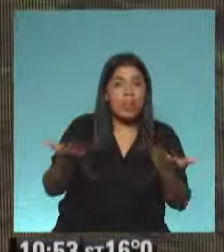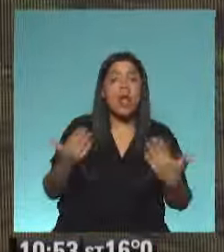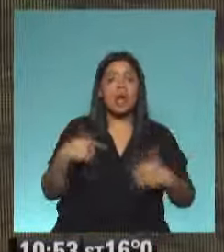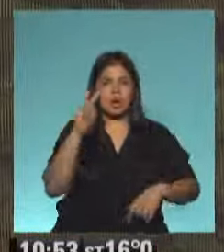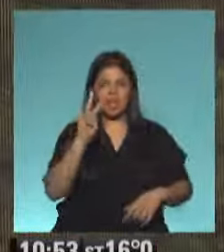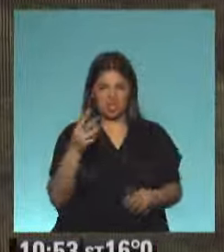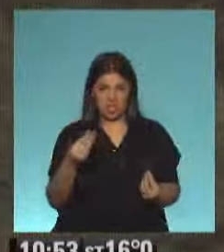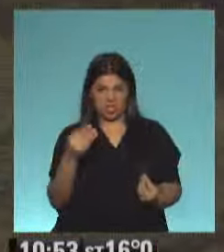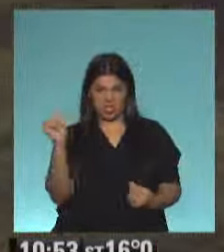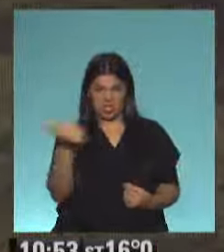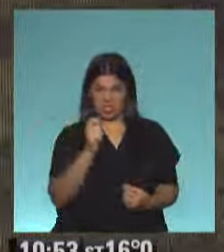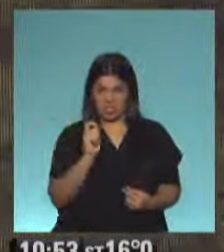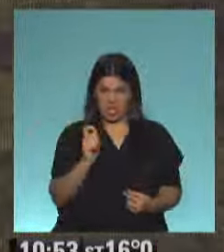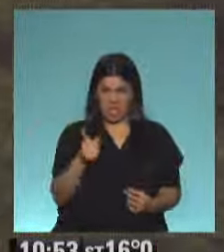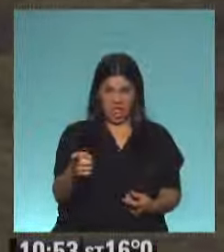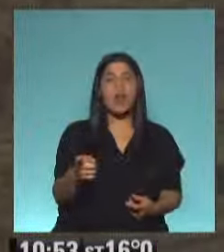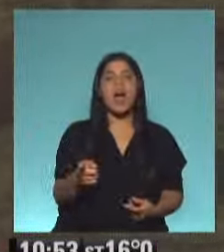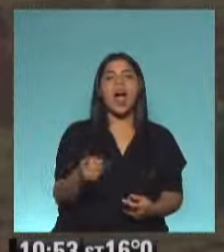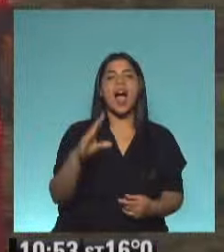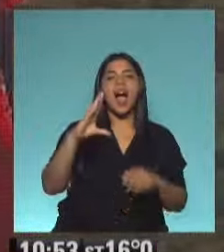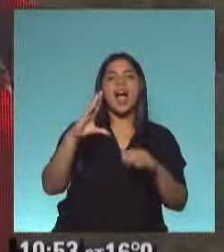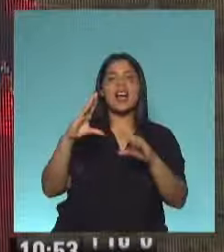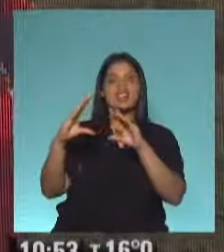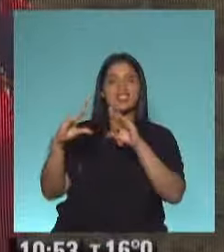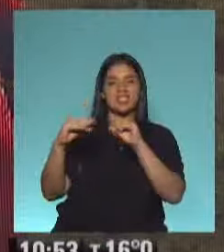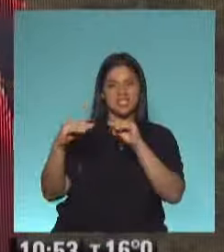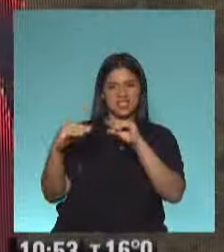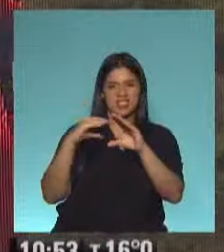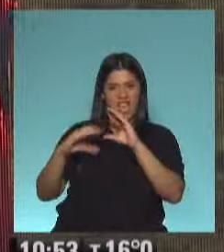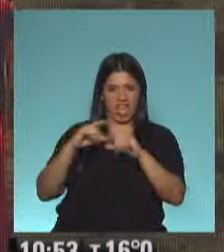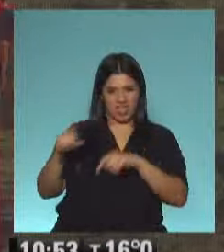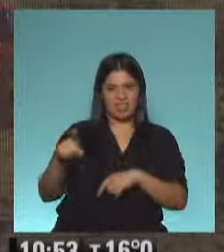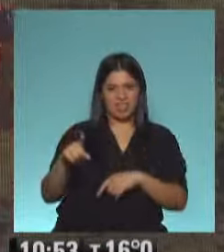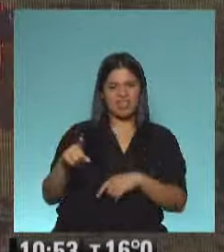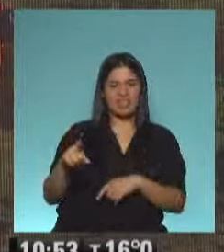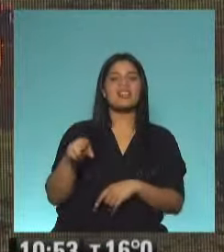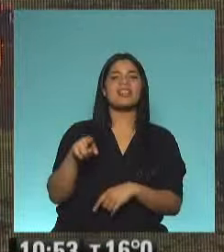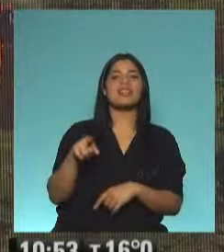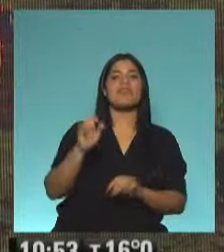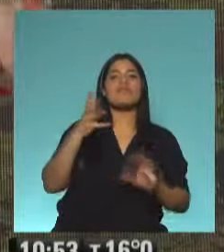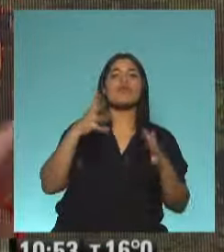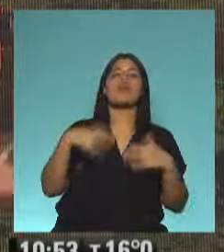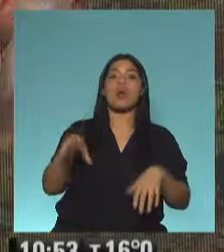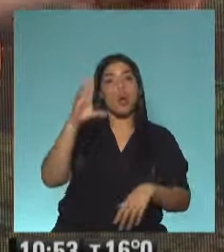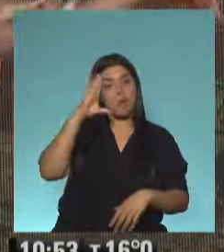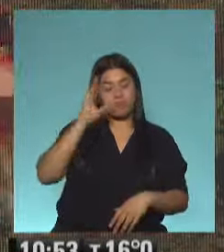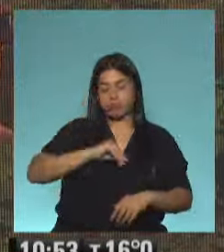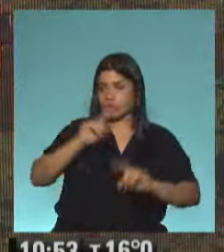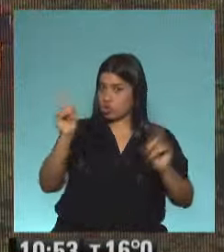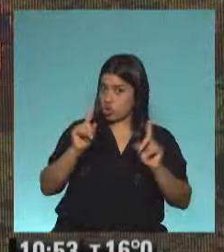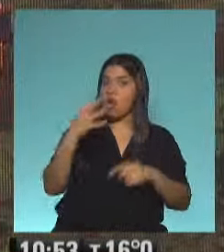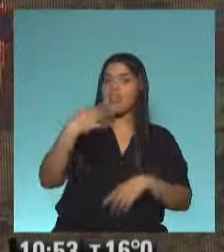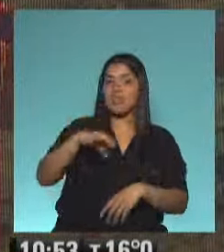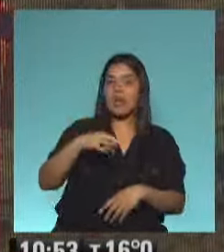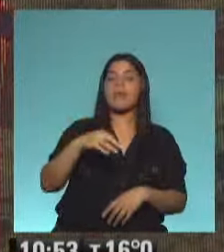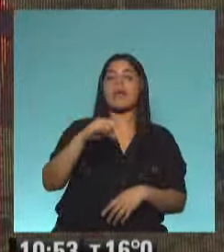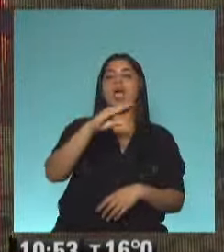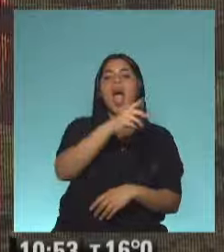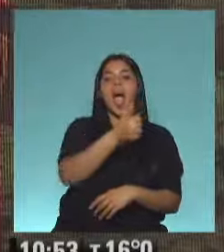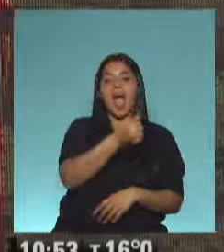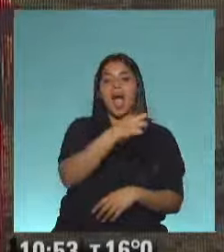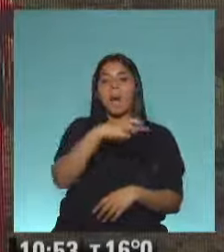murga. El chatbot. Hoy es viernes, se suma el chatbot a la murga. No se olviden de saludarlo para que le lleguen estas preguntas. El chatbot de Seguimos Educando es nuestro